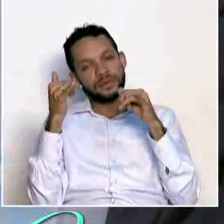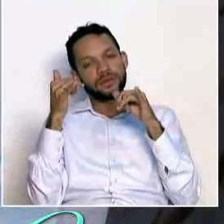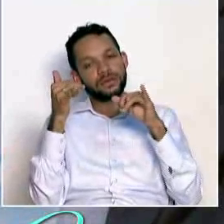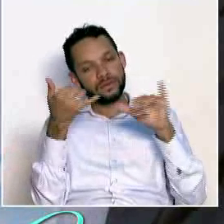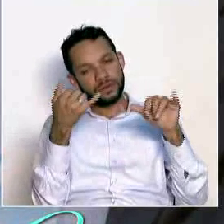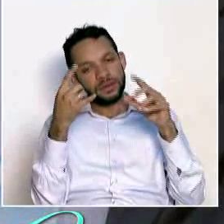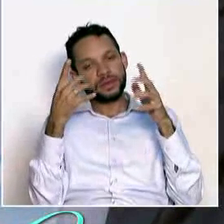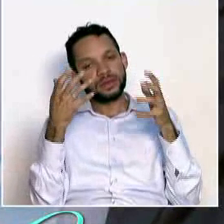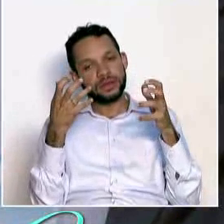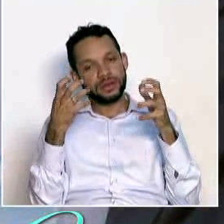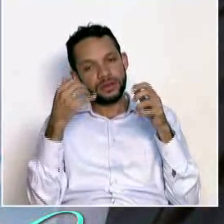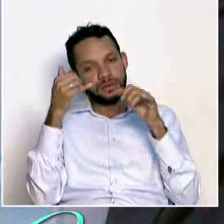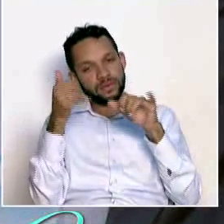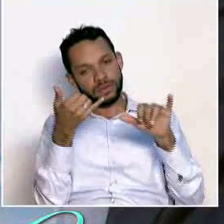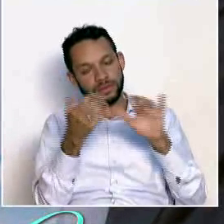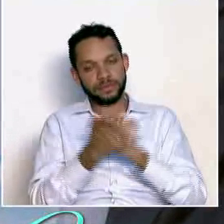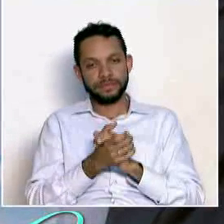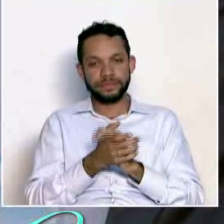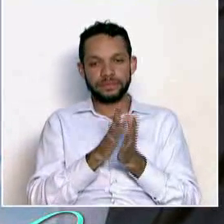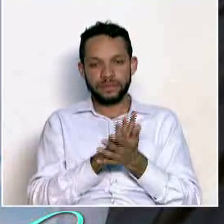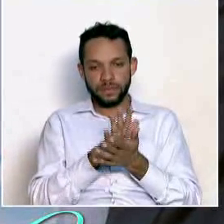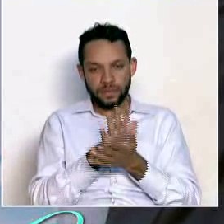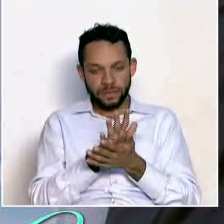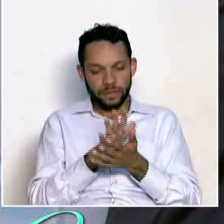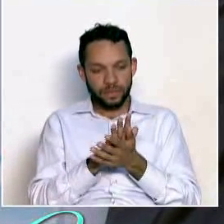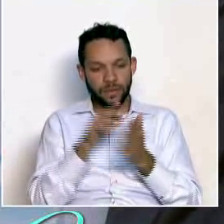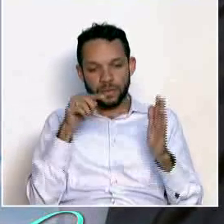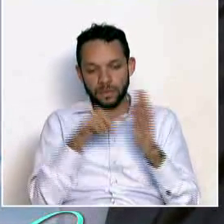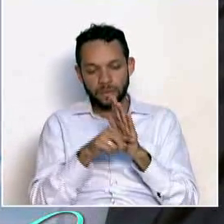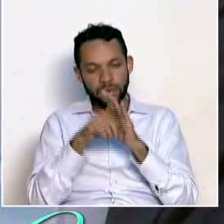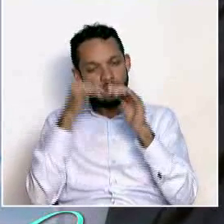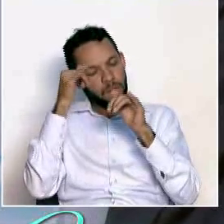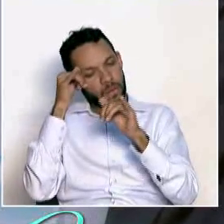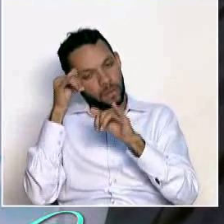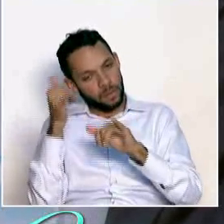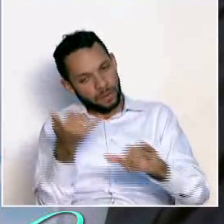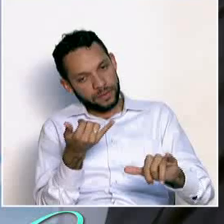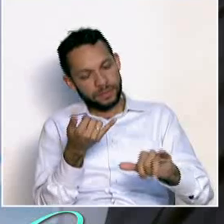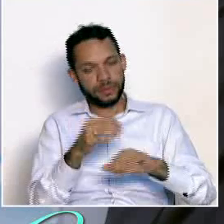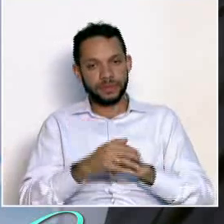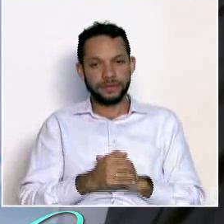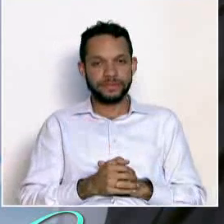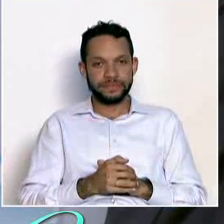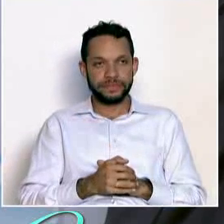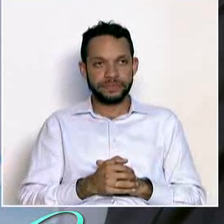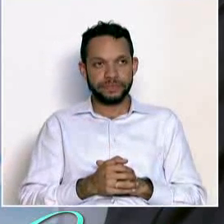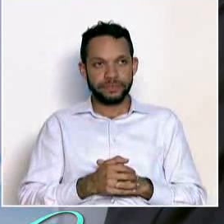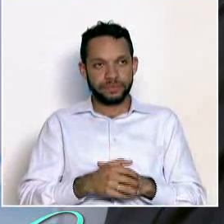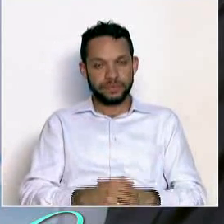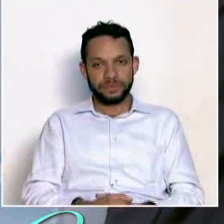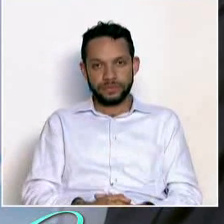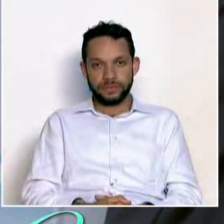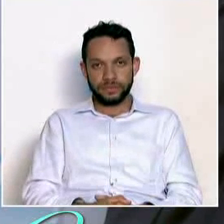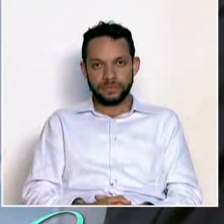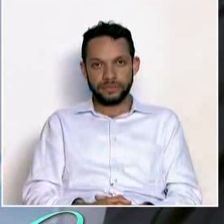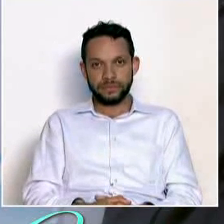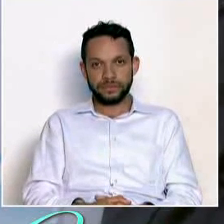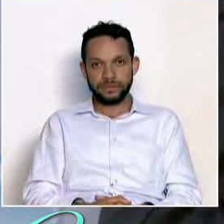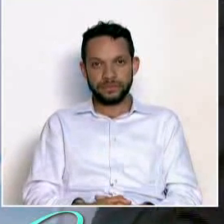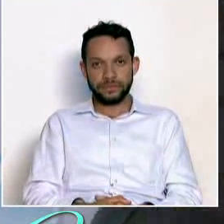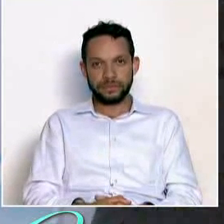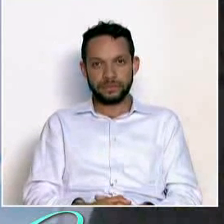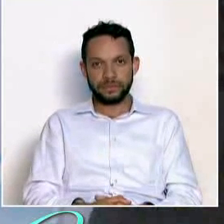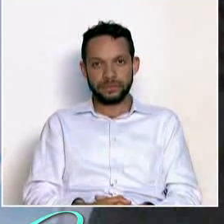dormir tranquila y profundamente, pensando solo en dormir, duerme